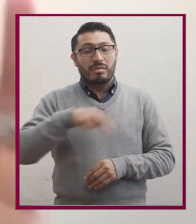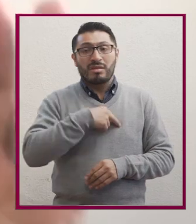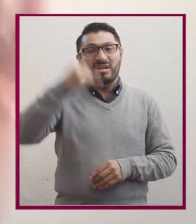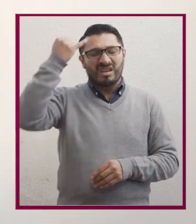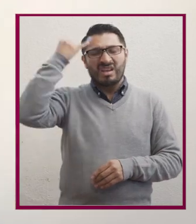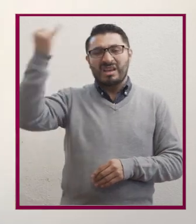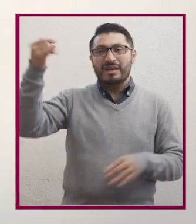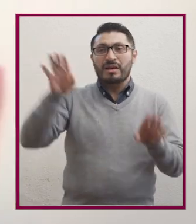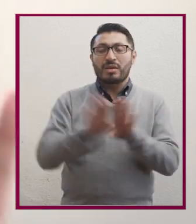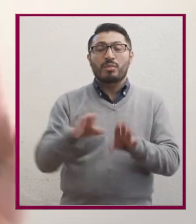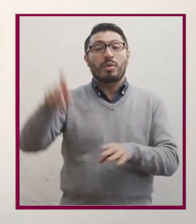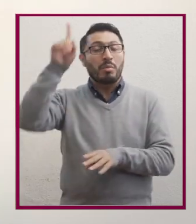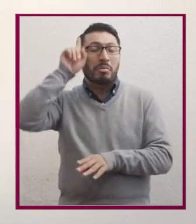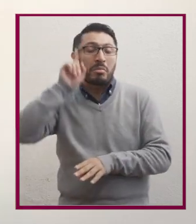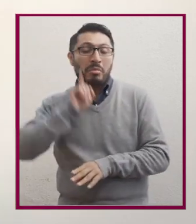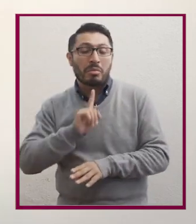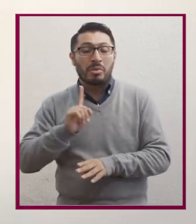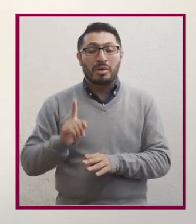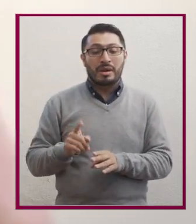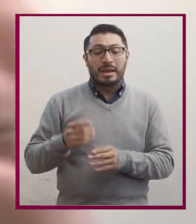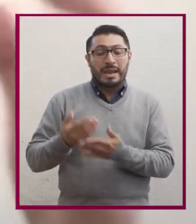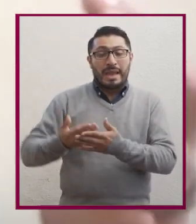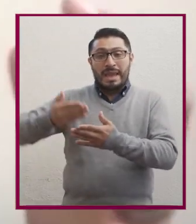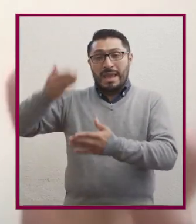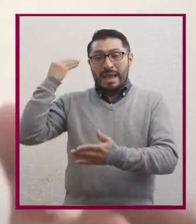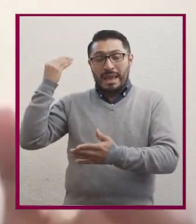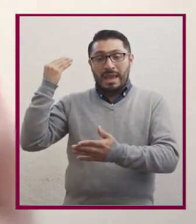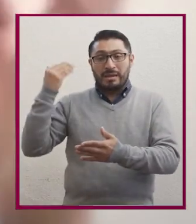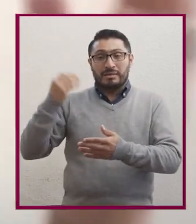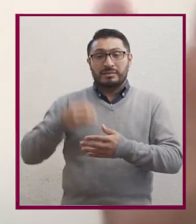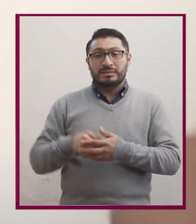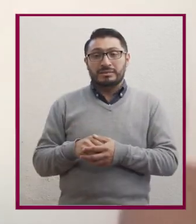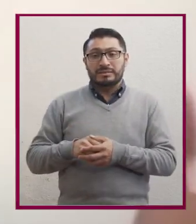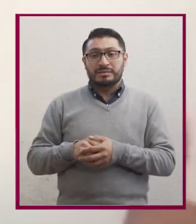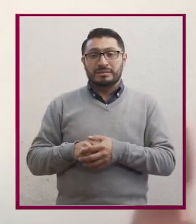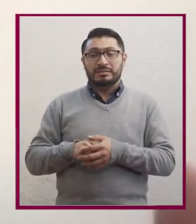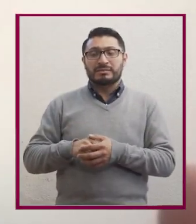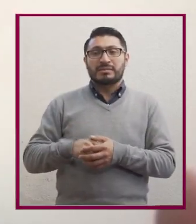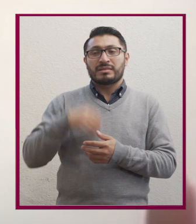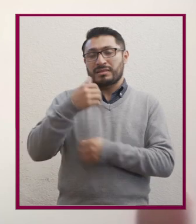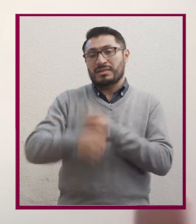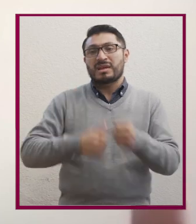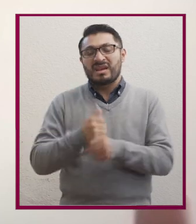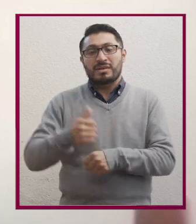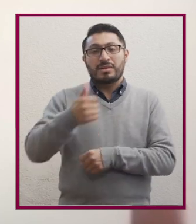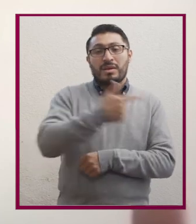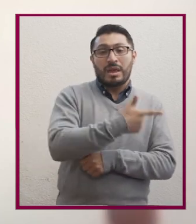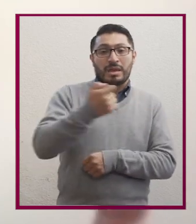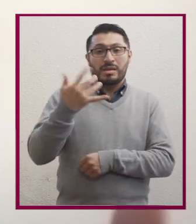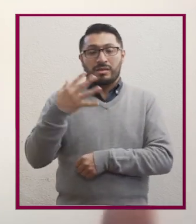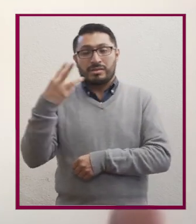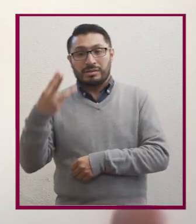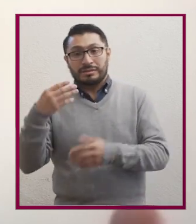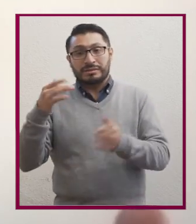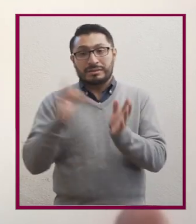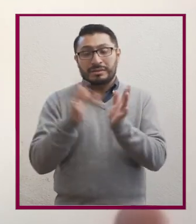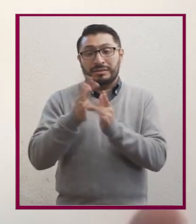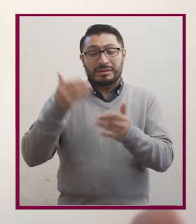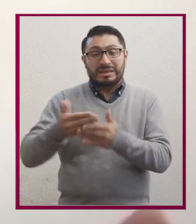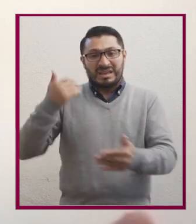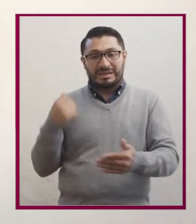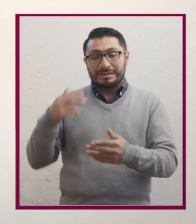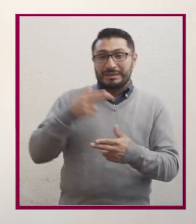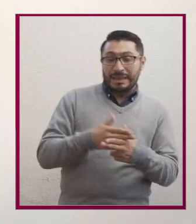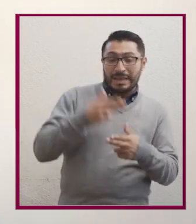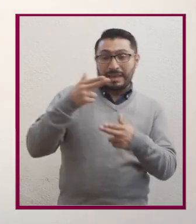las mujeres, durante la etapa a la que nos referimos, del 753 a.C. al